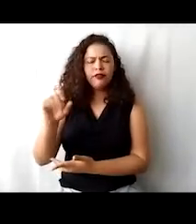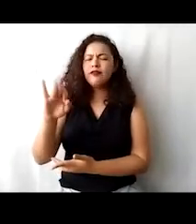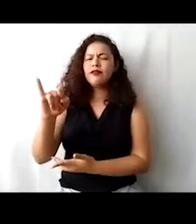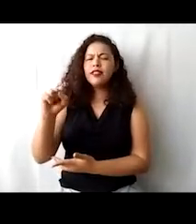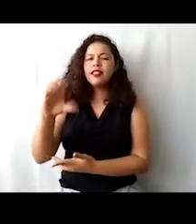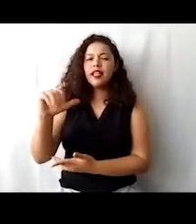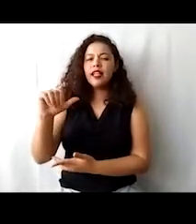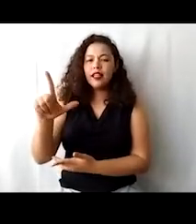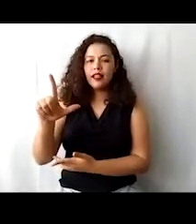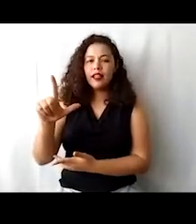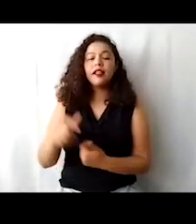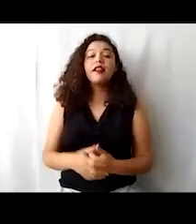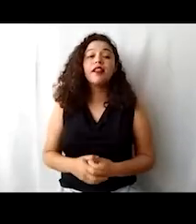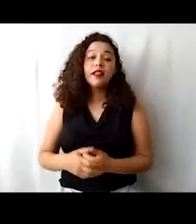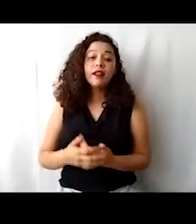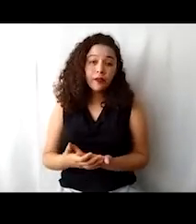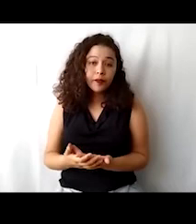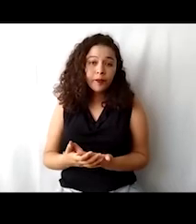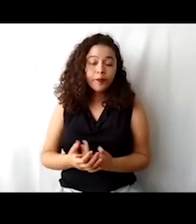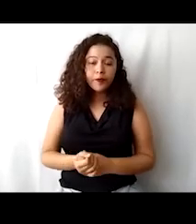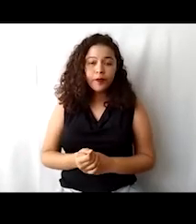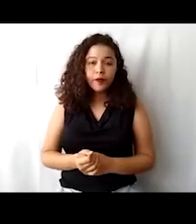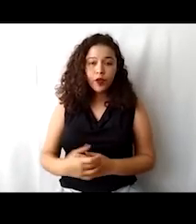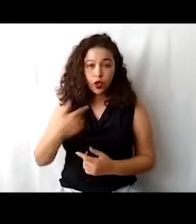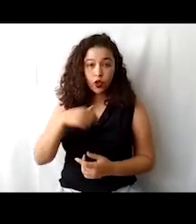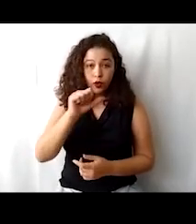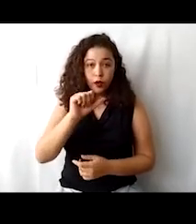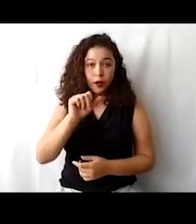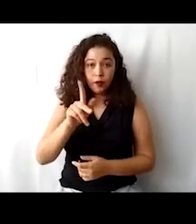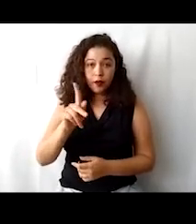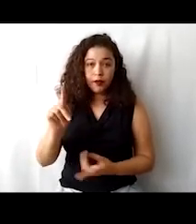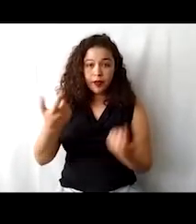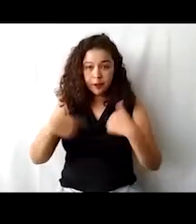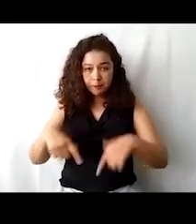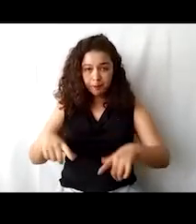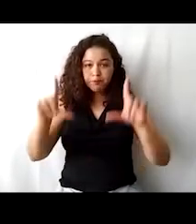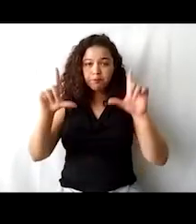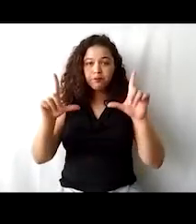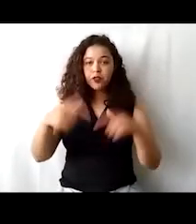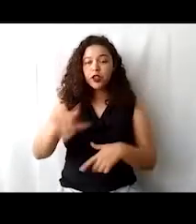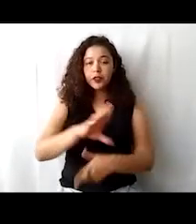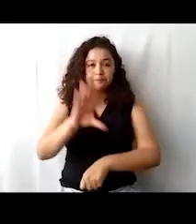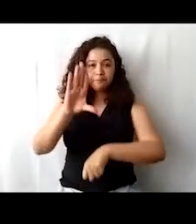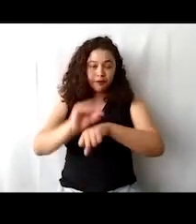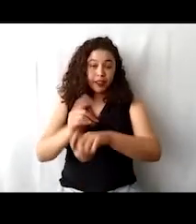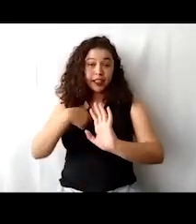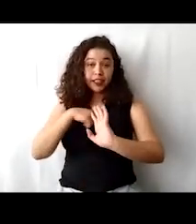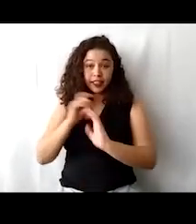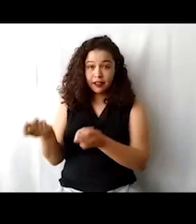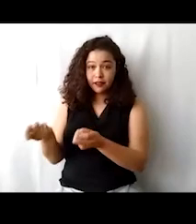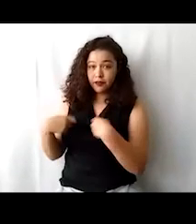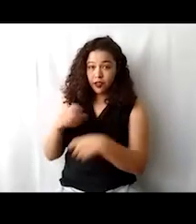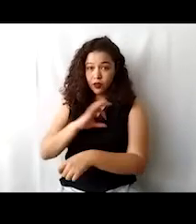Les voy a compartir la presentación, si me permiten, y ya tengo los privilegios de